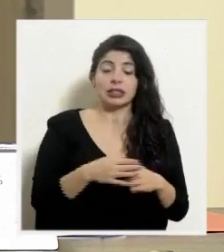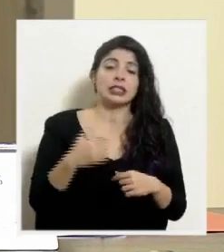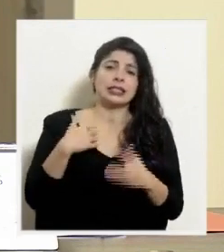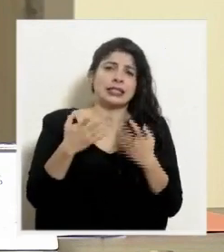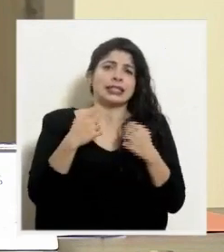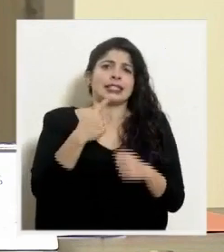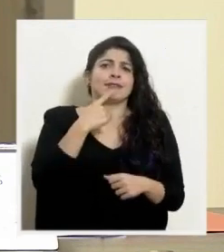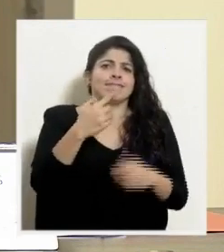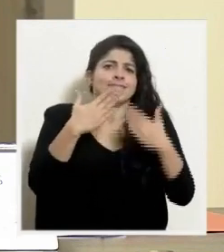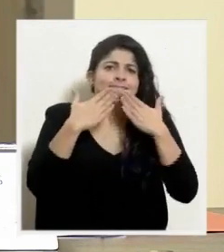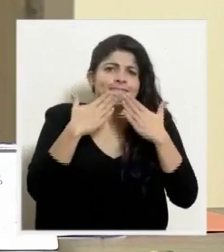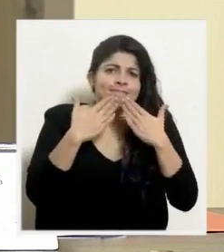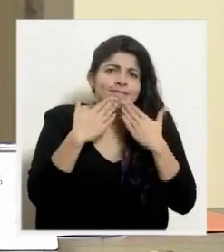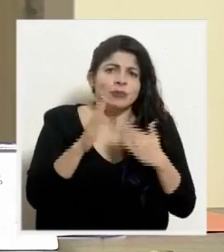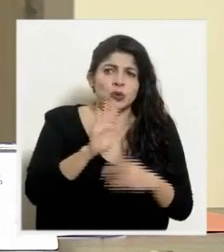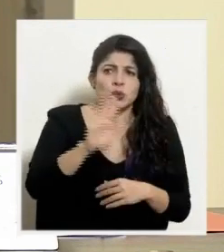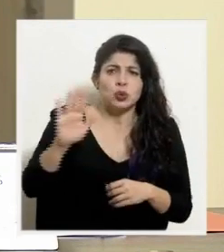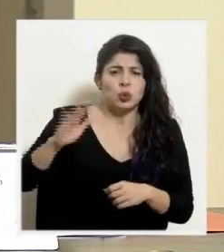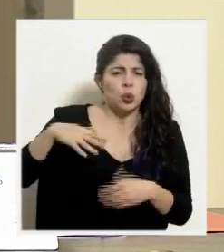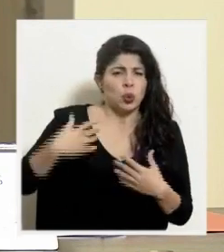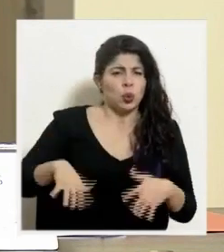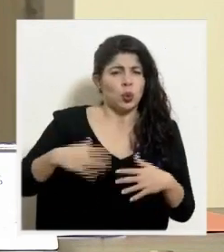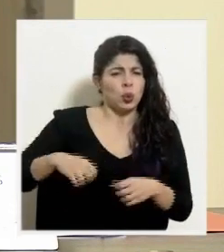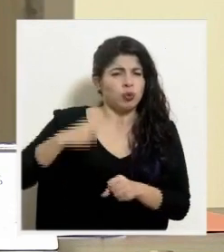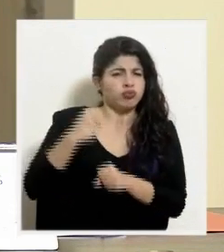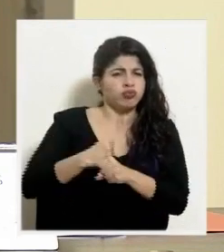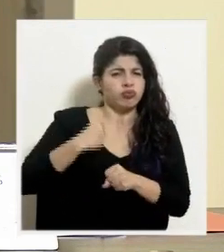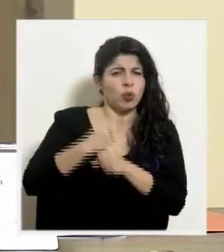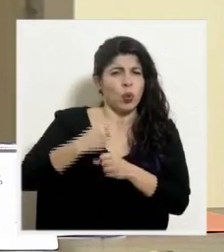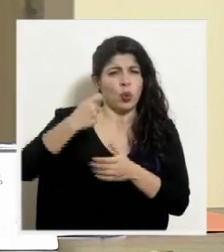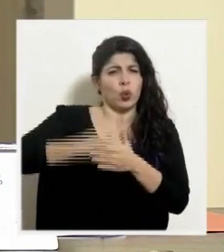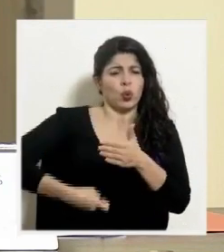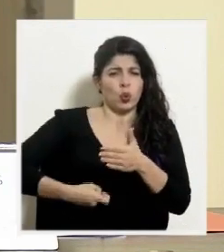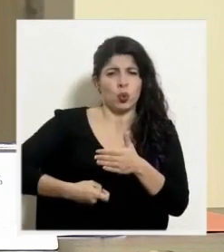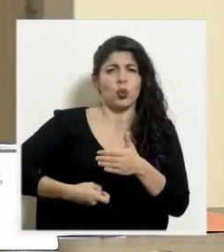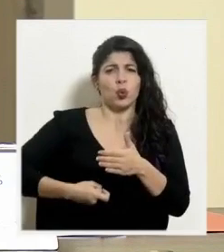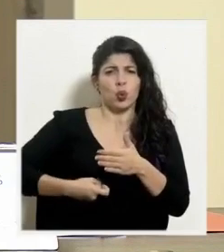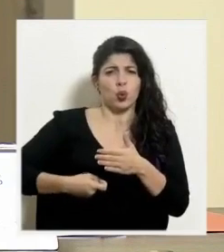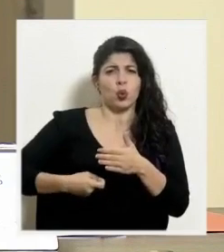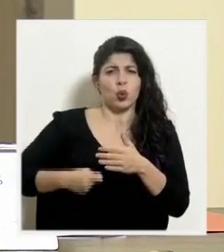agradecer ese trabajo arduo del sector